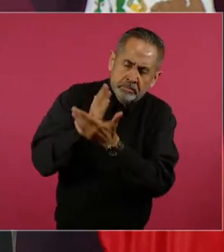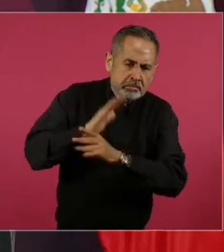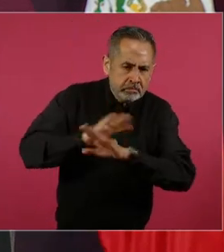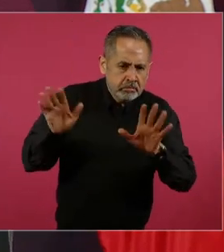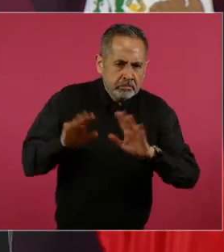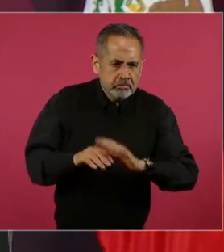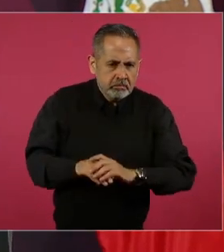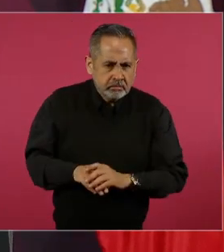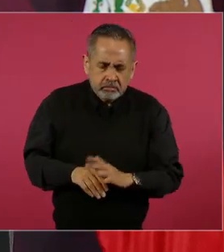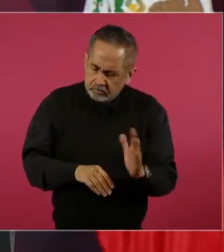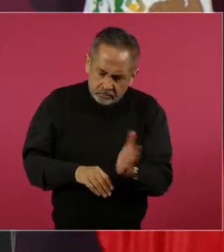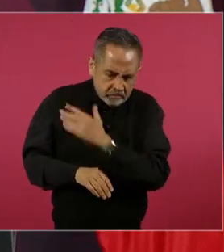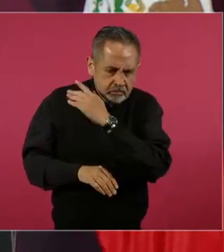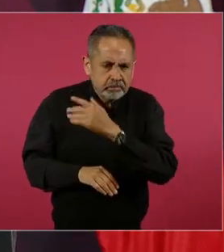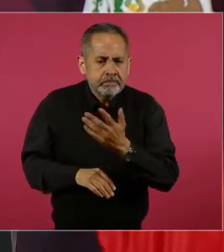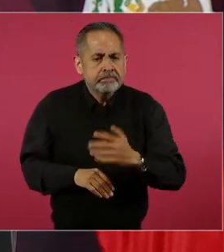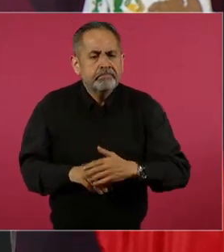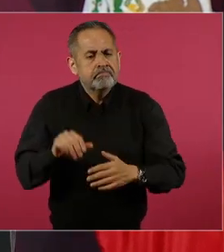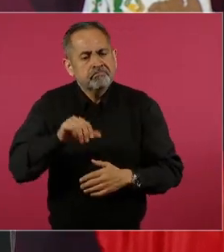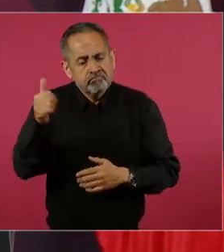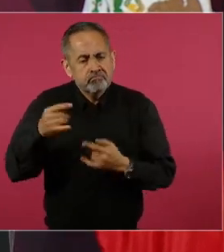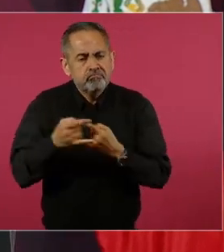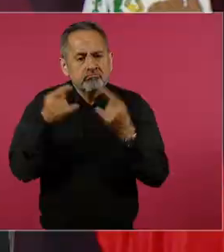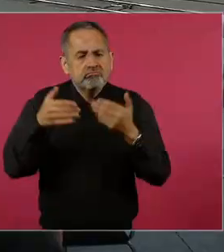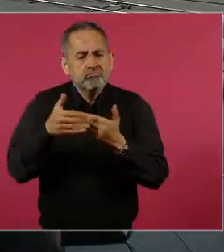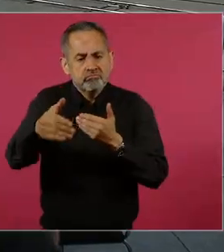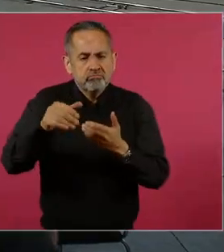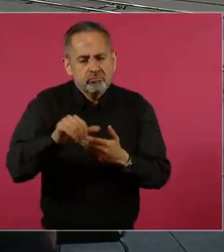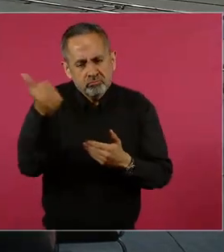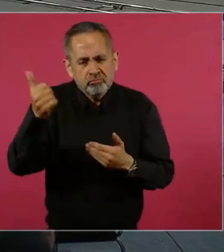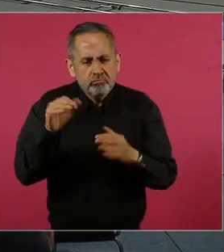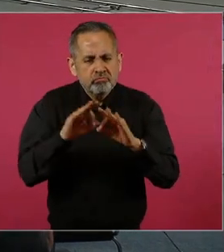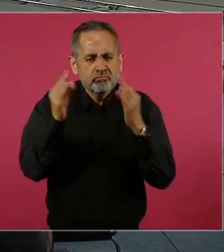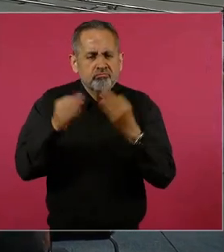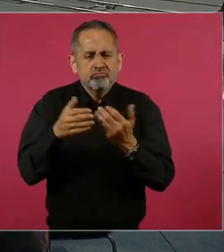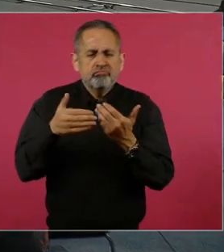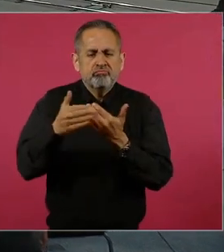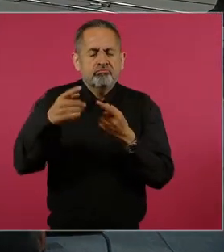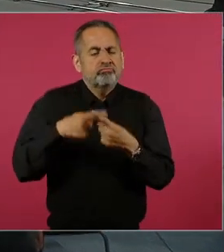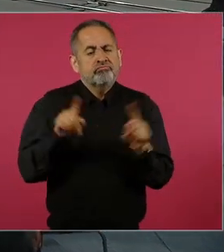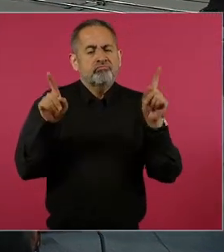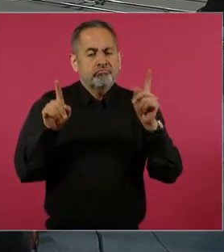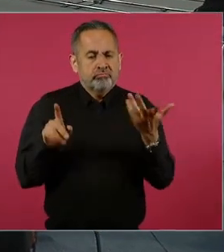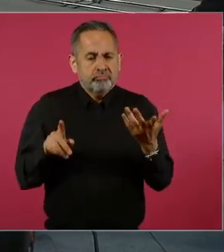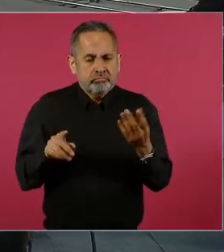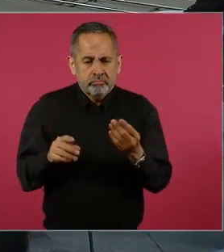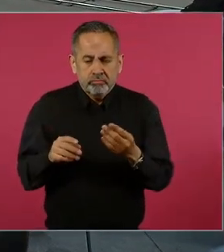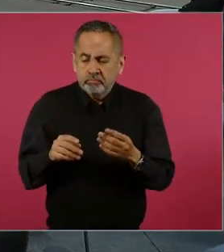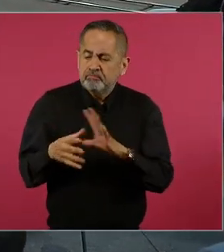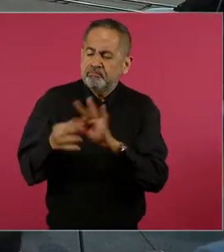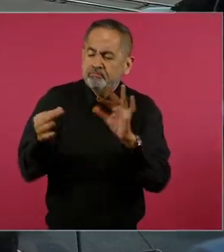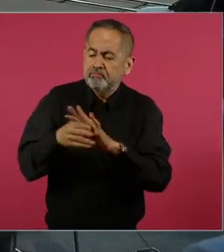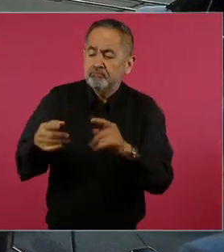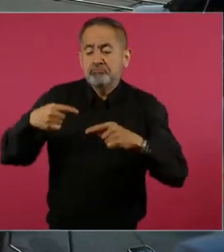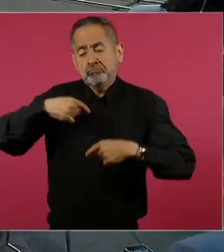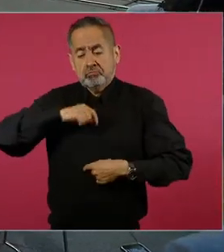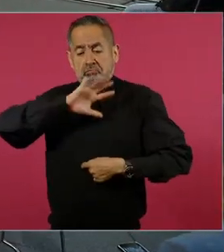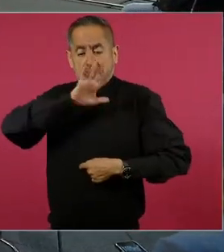y contar ya la historia de otra manera a las nuevas generaciones